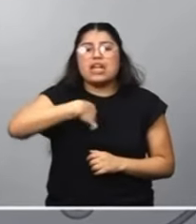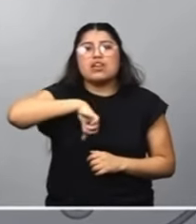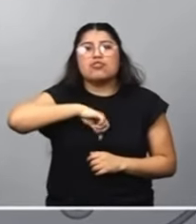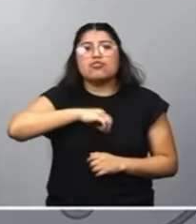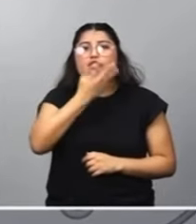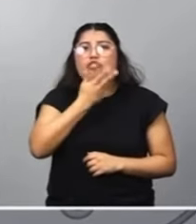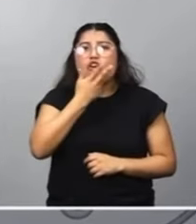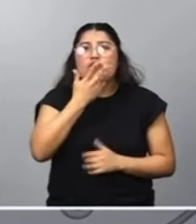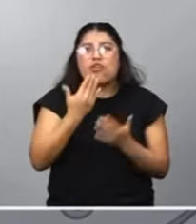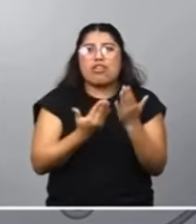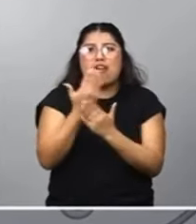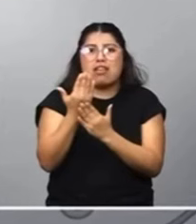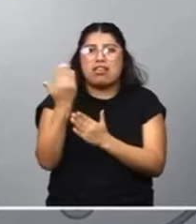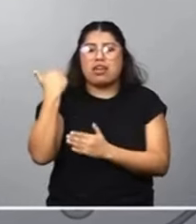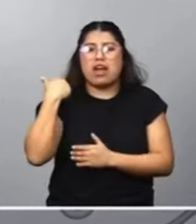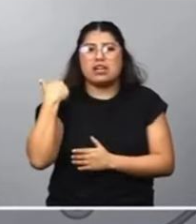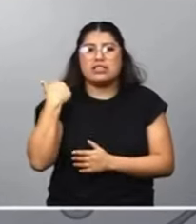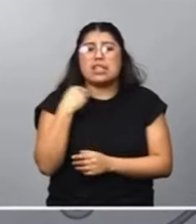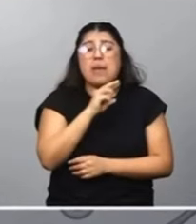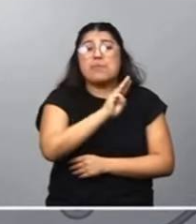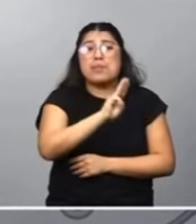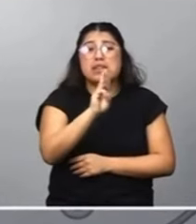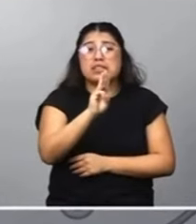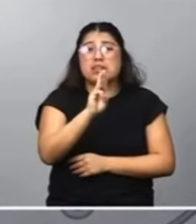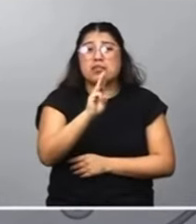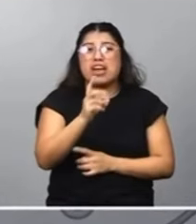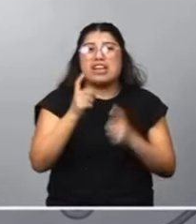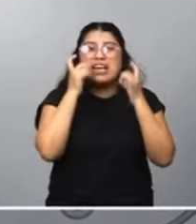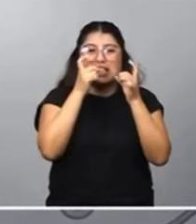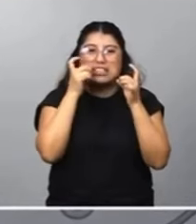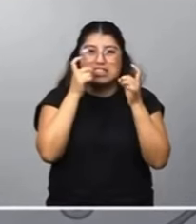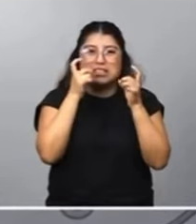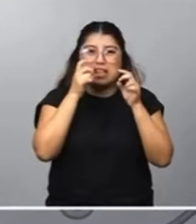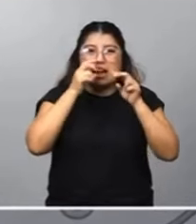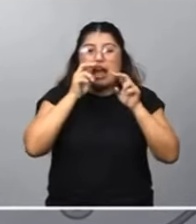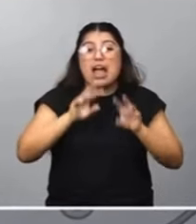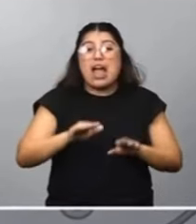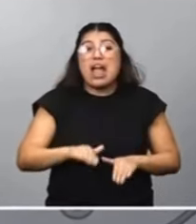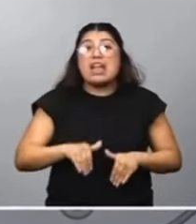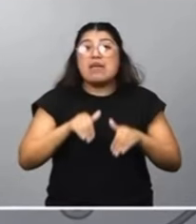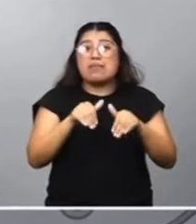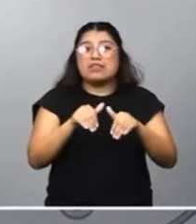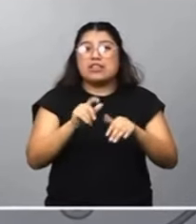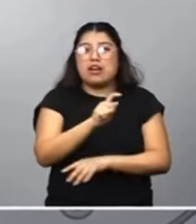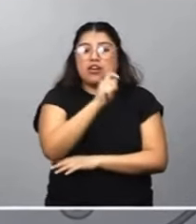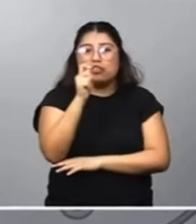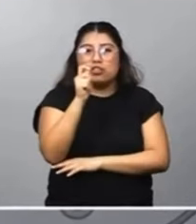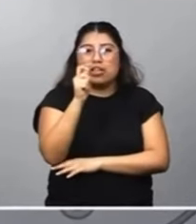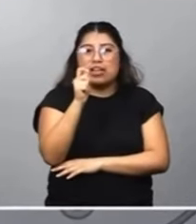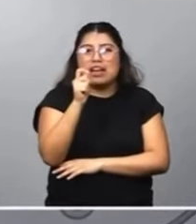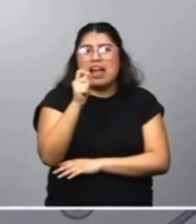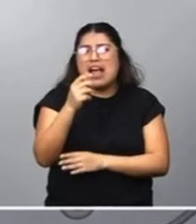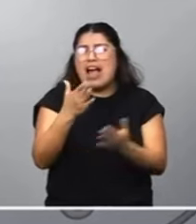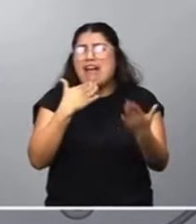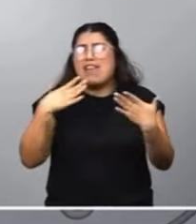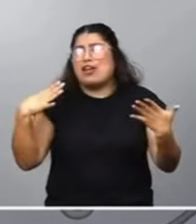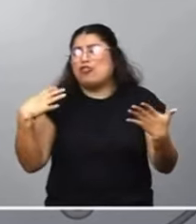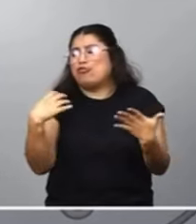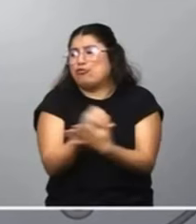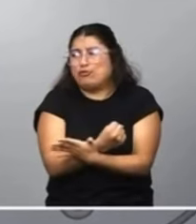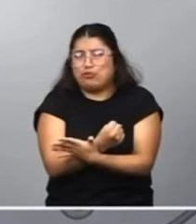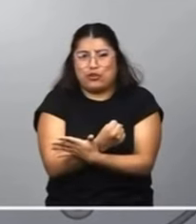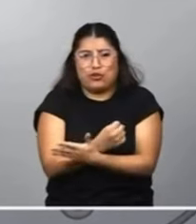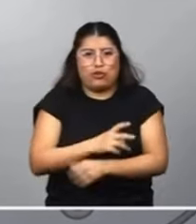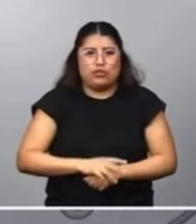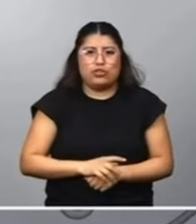durante estos días es que el partido popular para hacer efectiva su investidura habló hasta con el apuntador Eso sí